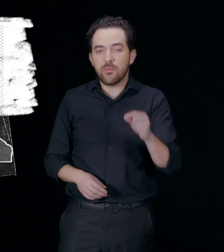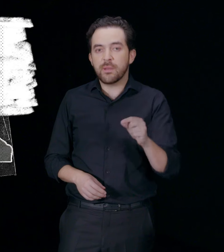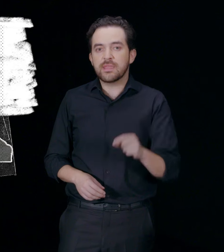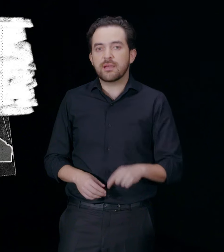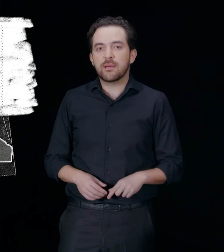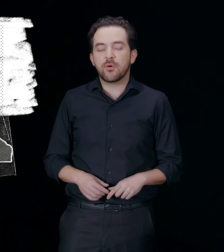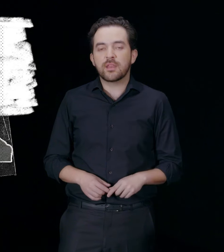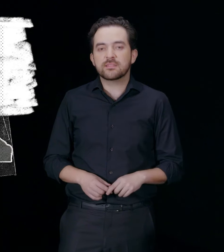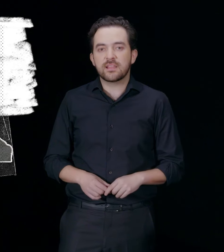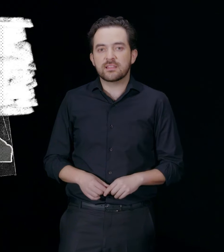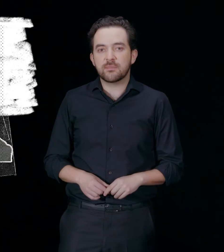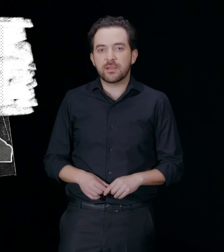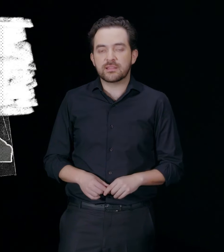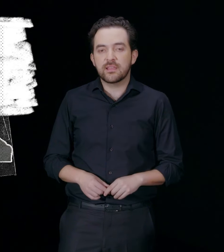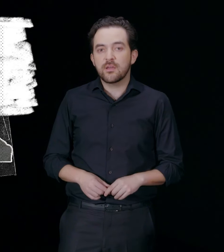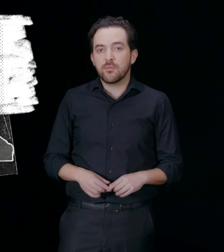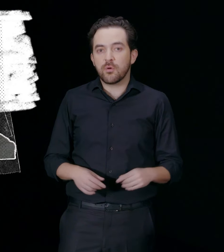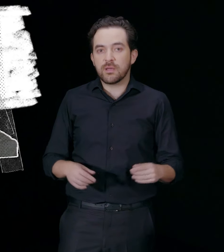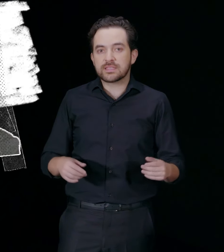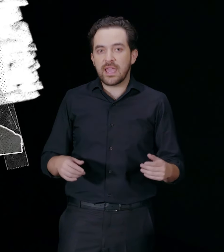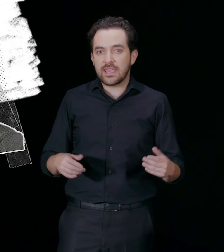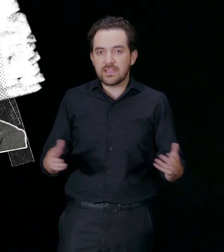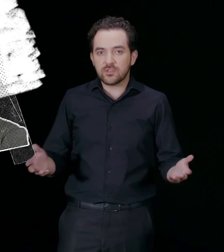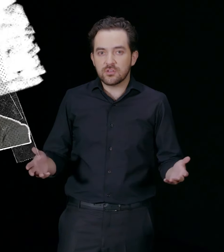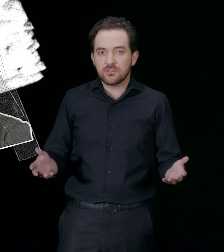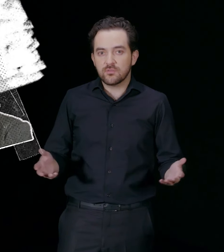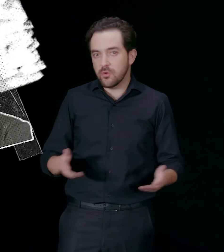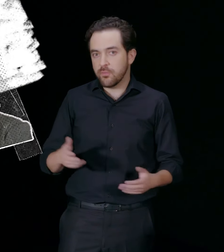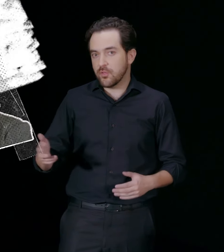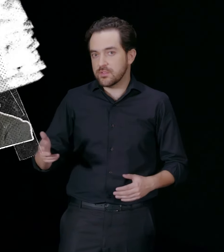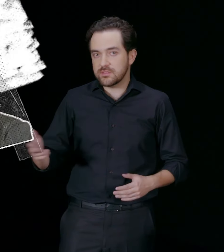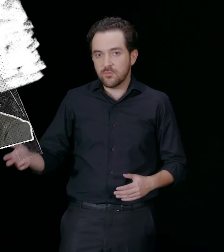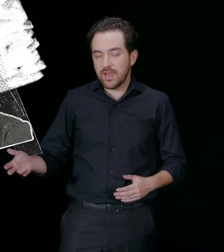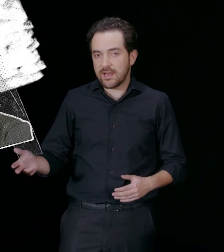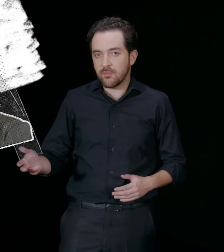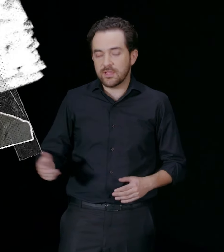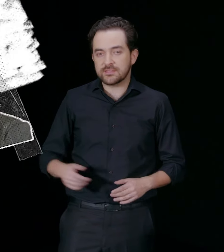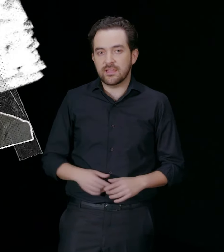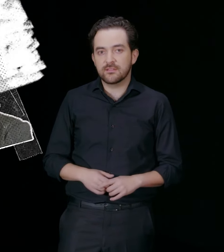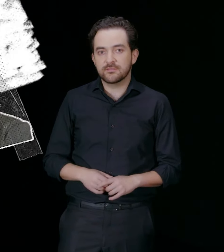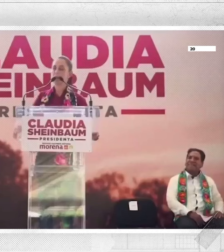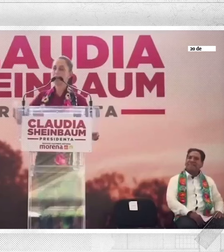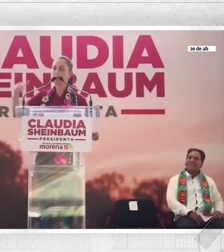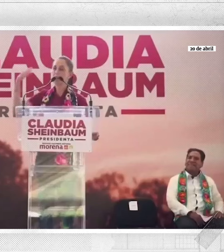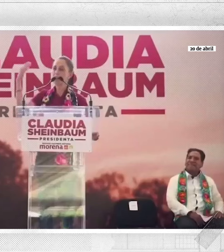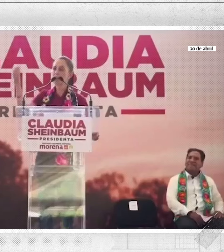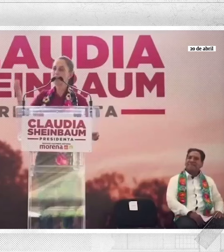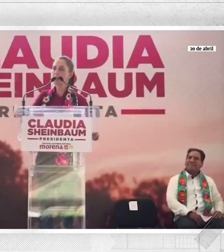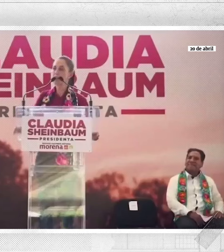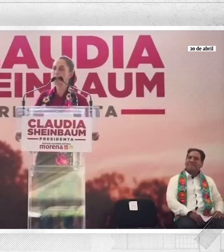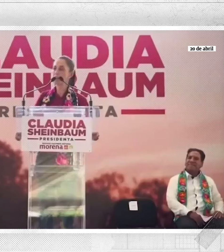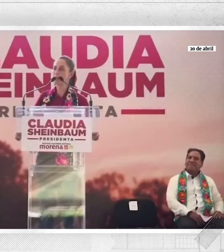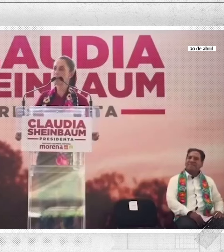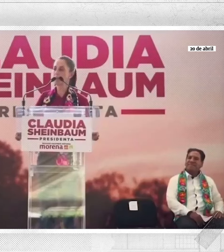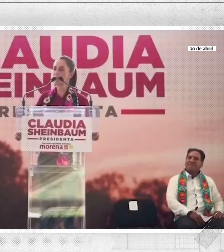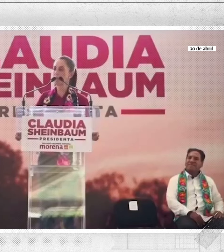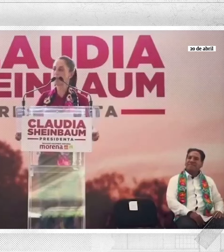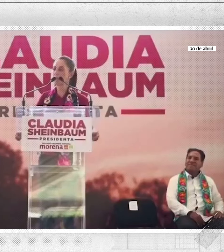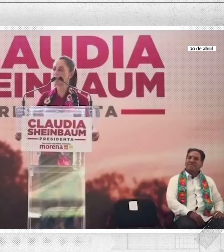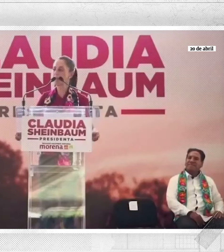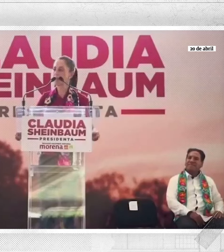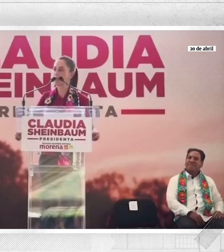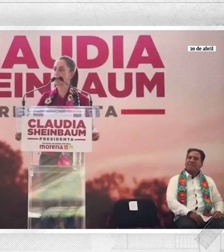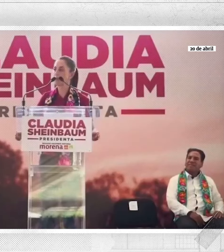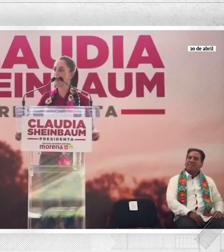quien acompañaba a la morenista en el templete. Por más que quiso, no pudo disimular la molestia. ¿Cómo están los centros de